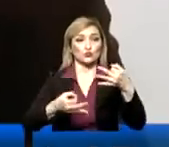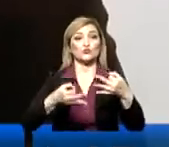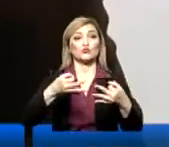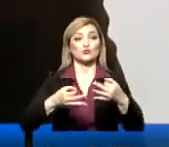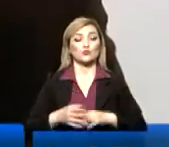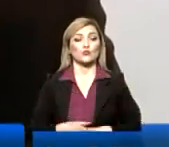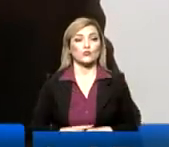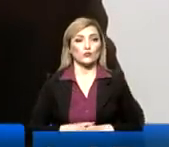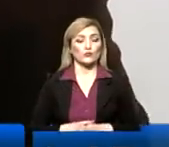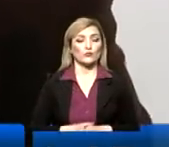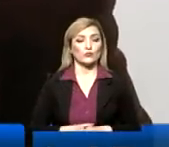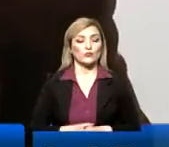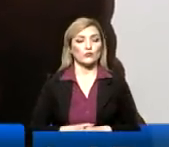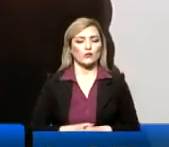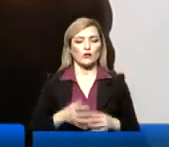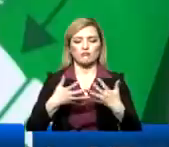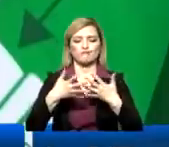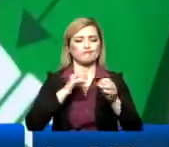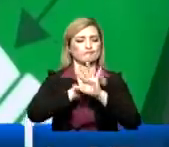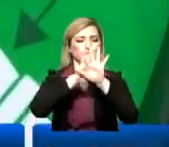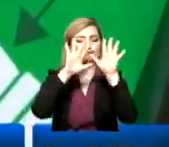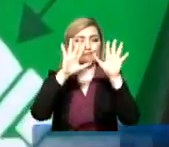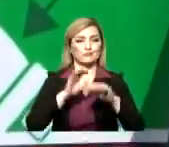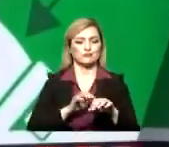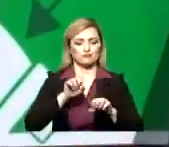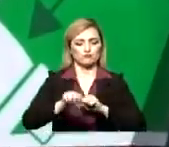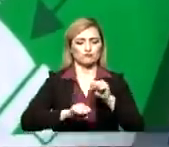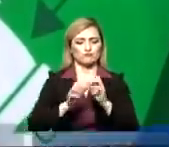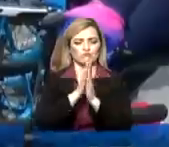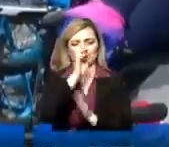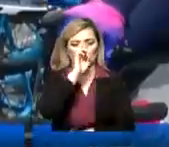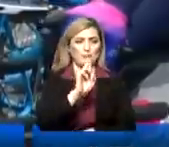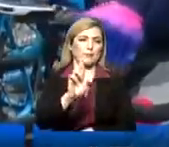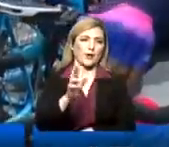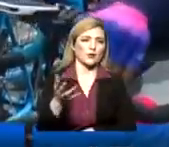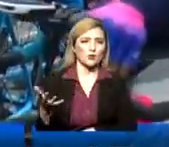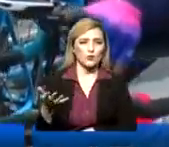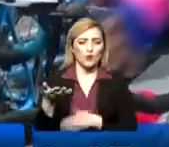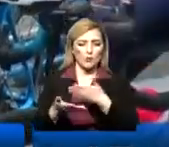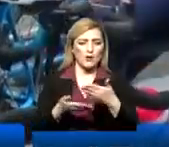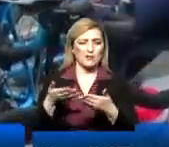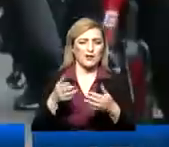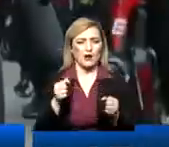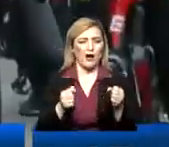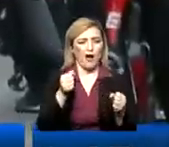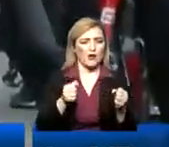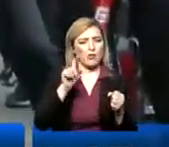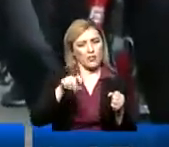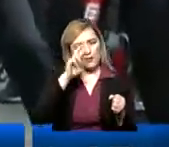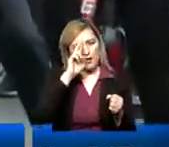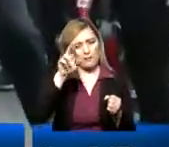justicia se lo haga de manera transparente. Los ciclistas piden respeto al momento de compartir la vía durante